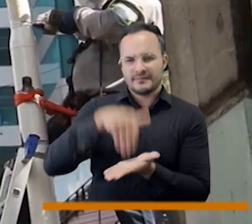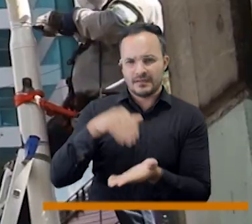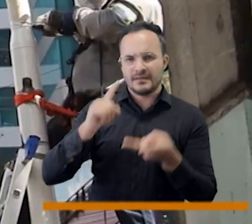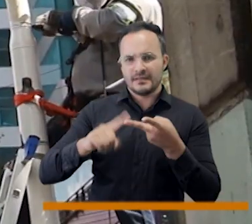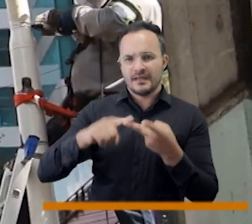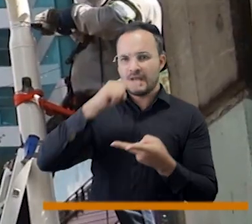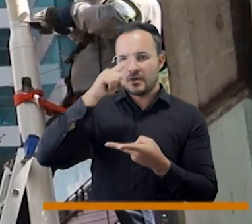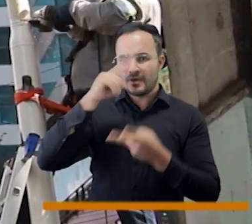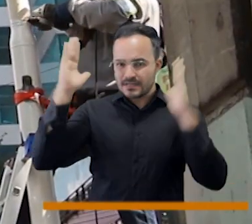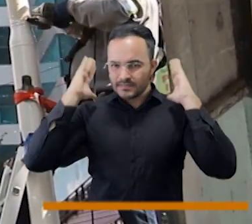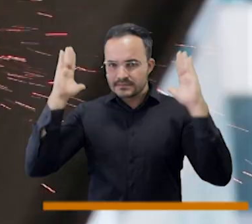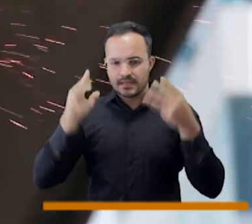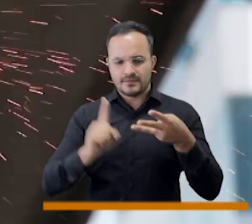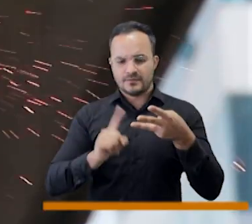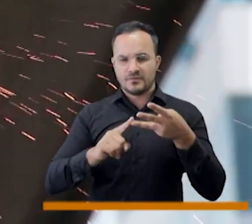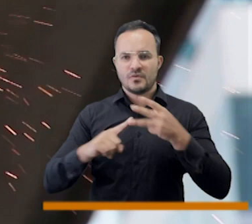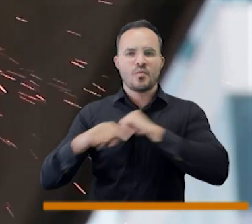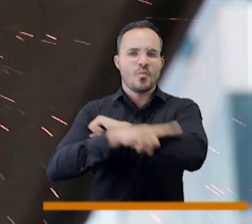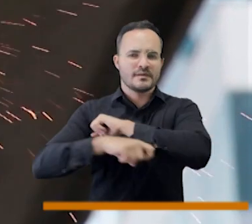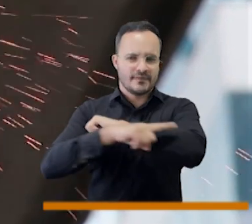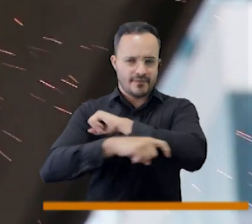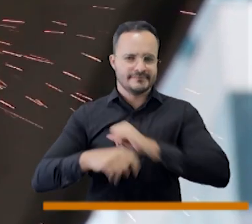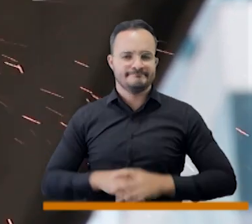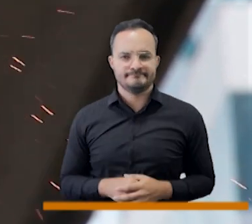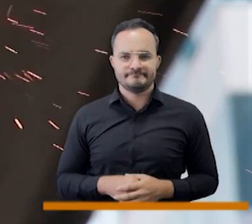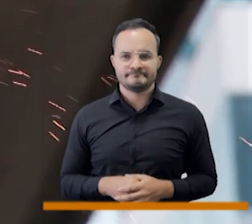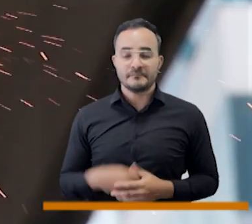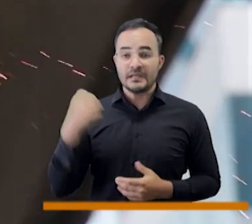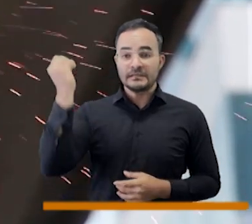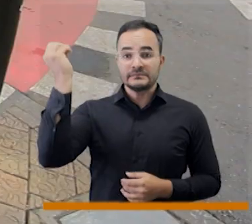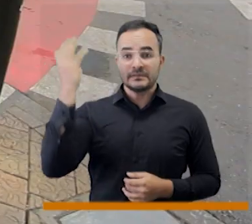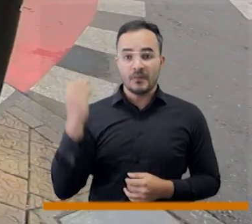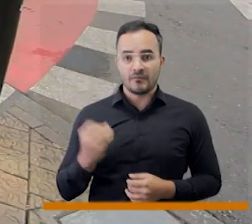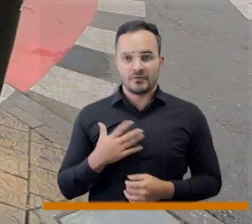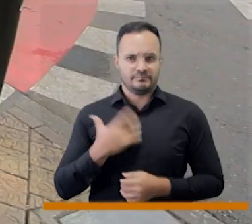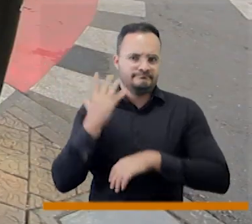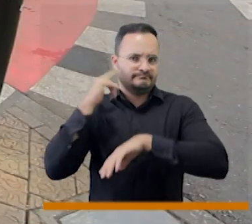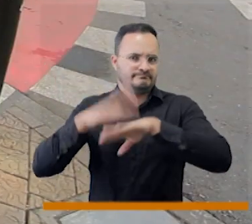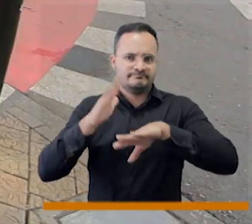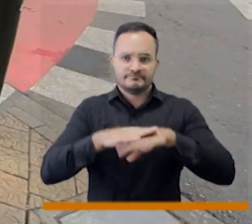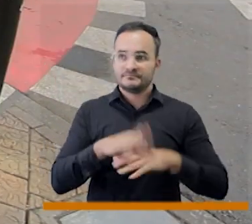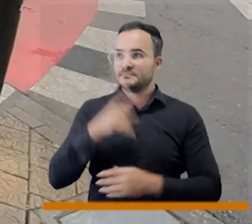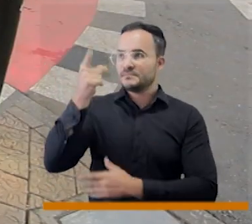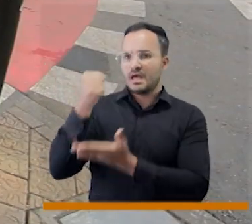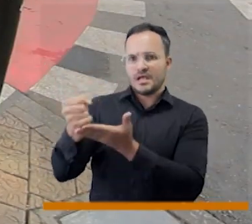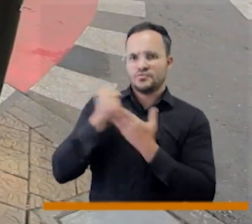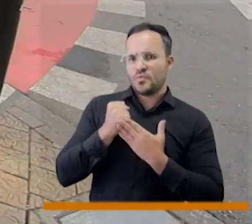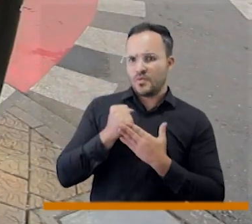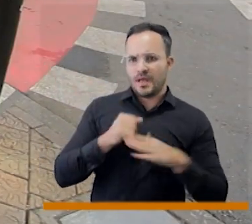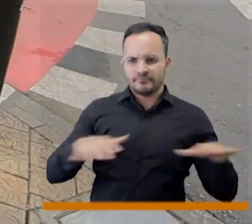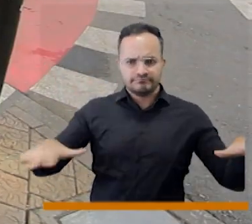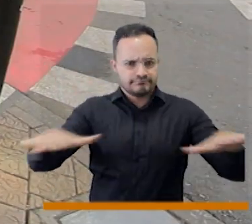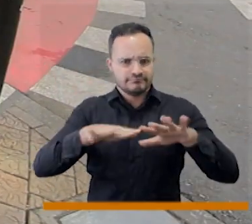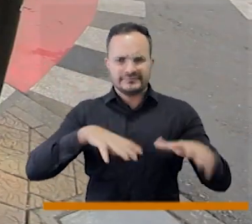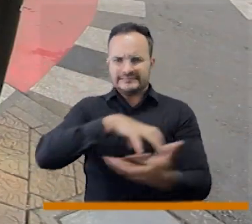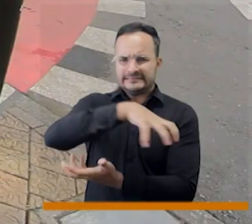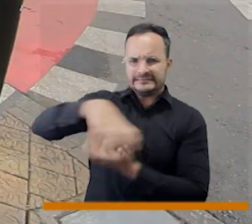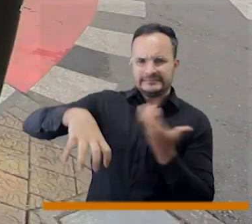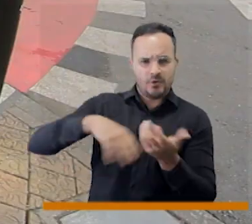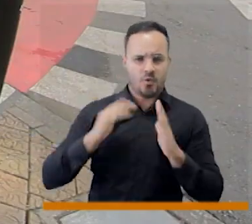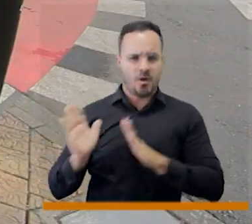Candelaria, Laureles Estadio y Guayabal. Los semáforos son dispositivos que nos ayudan a